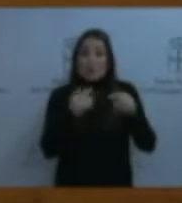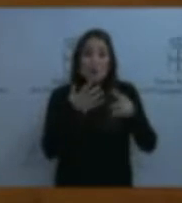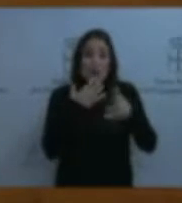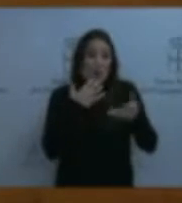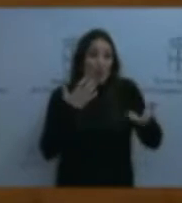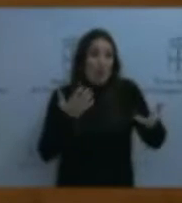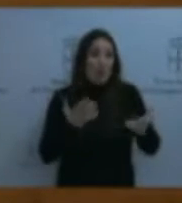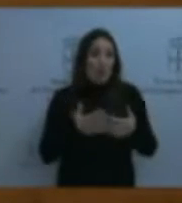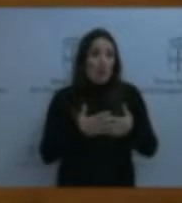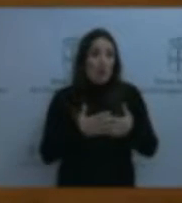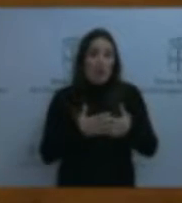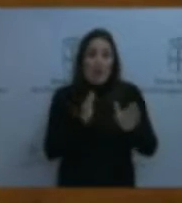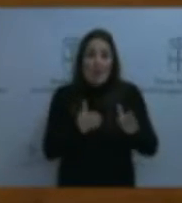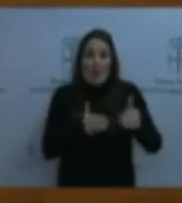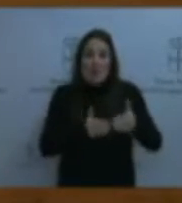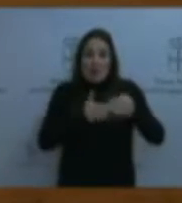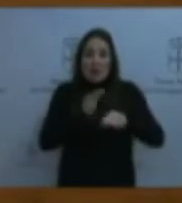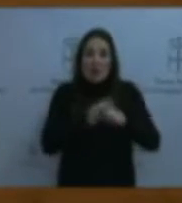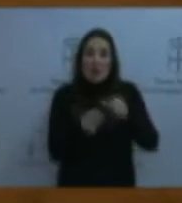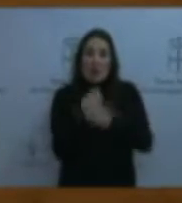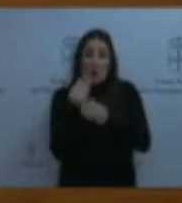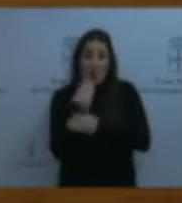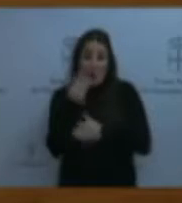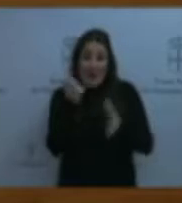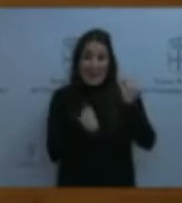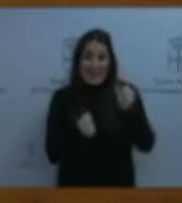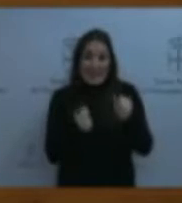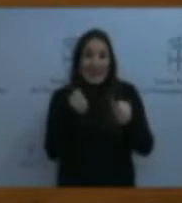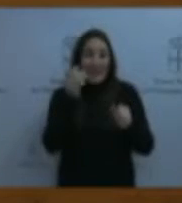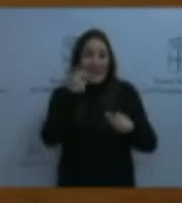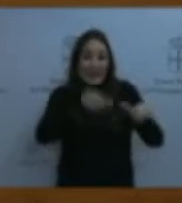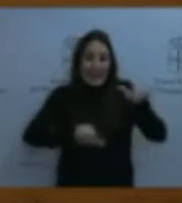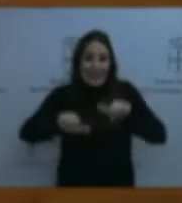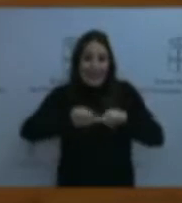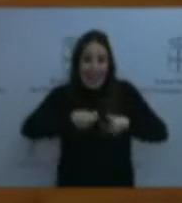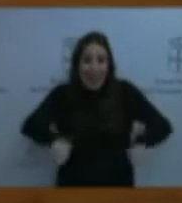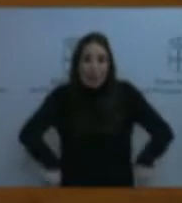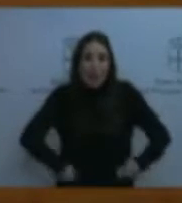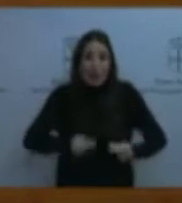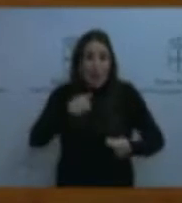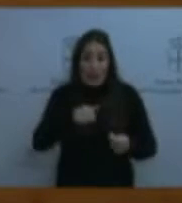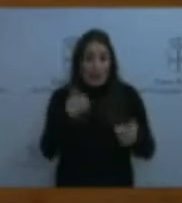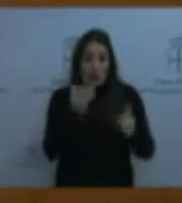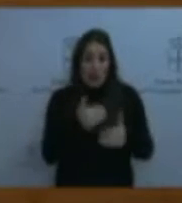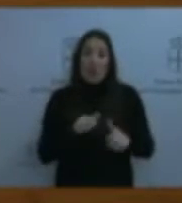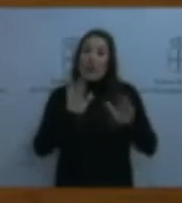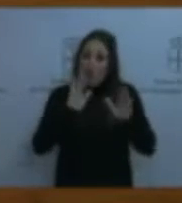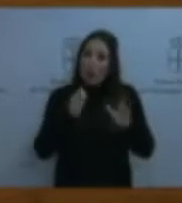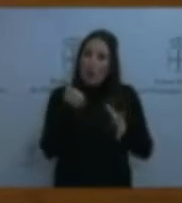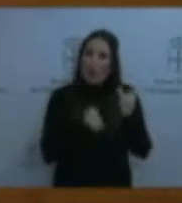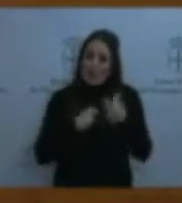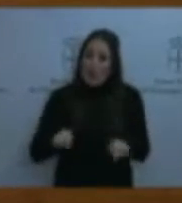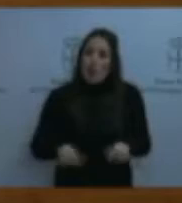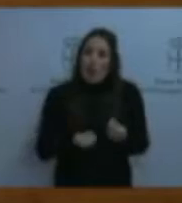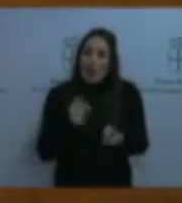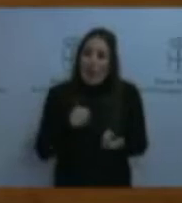línea de envasado para la producción de leche líquida ecológica y, sin embargo, tenemos leche ecológica